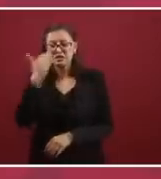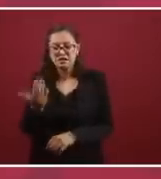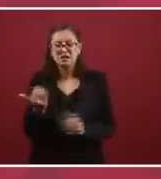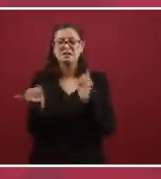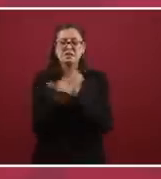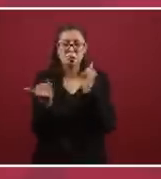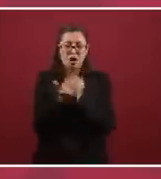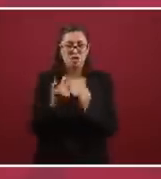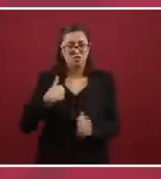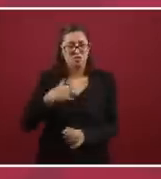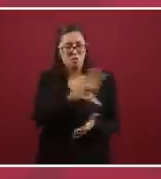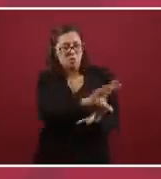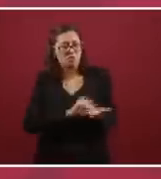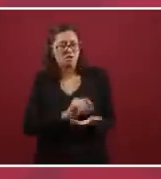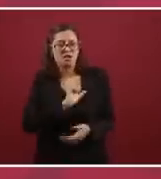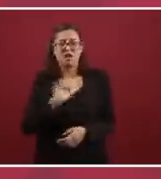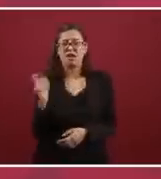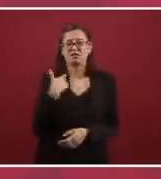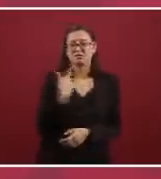antes.